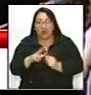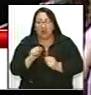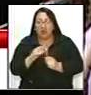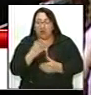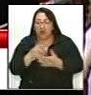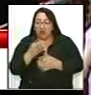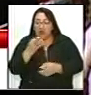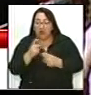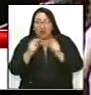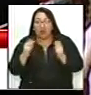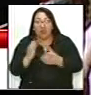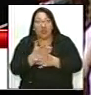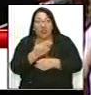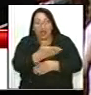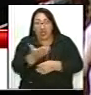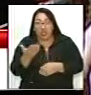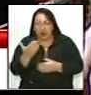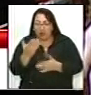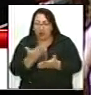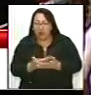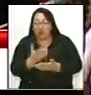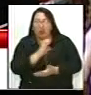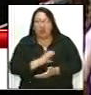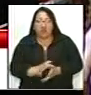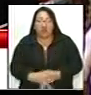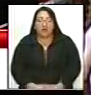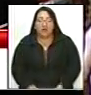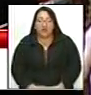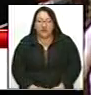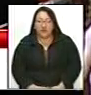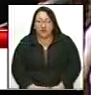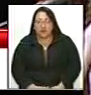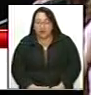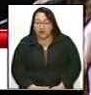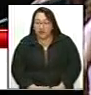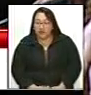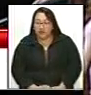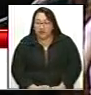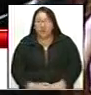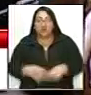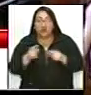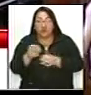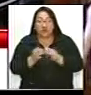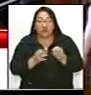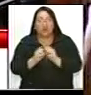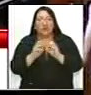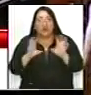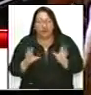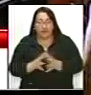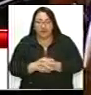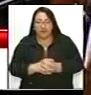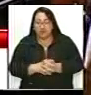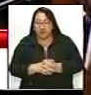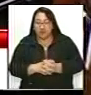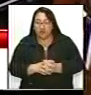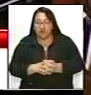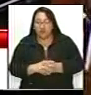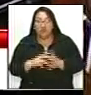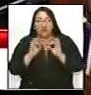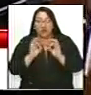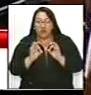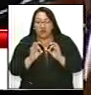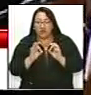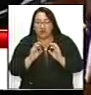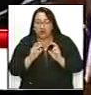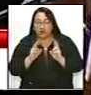sentencia, entre ellos los fundamentos de conciencia. Y de ahí se señala de manera clara, del mismo modo